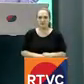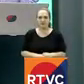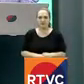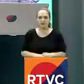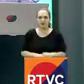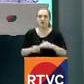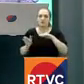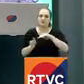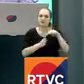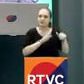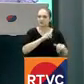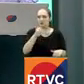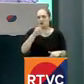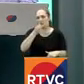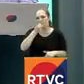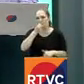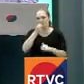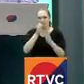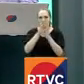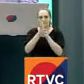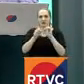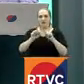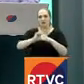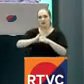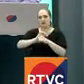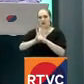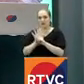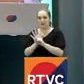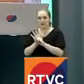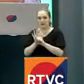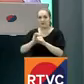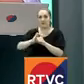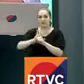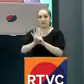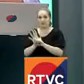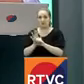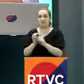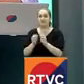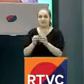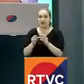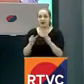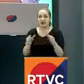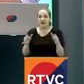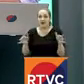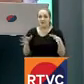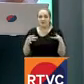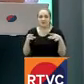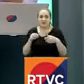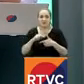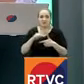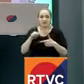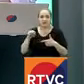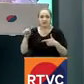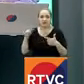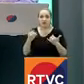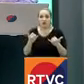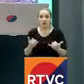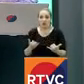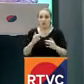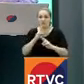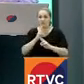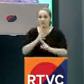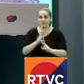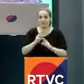Y en otras noticias hablemos del COVID-19, porque continúan en aumento las cifras de contagios. Hoy el reporte del